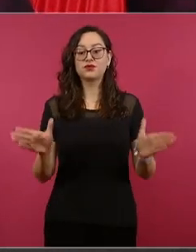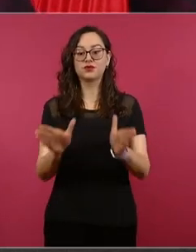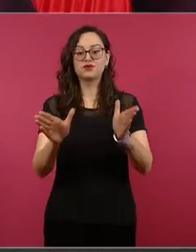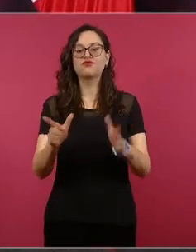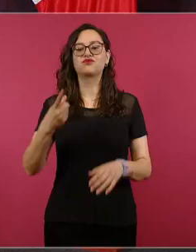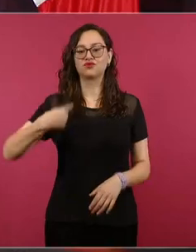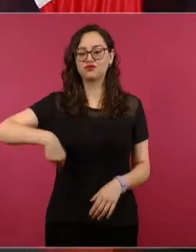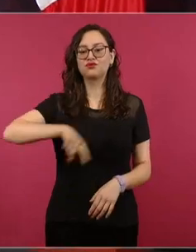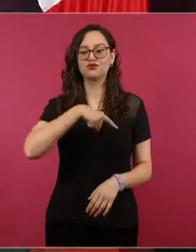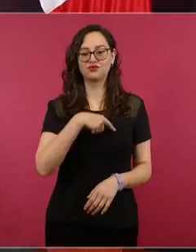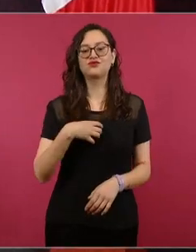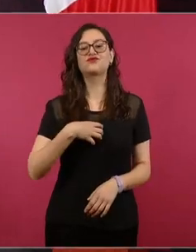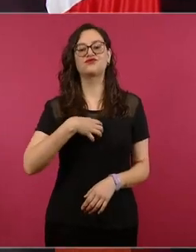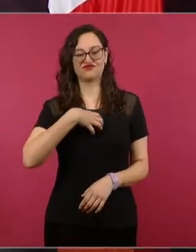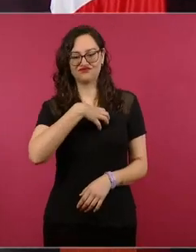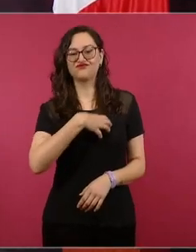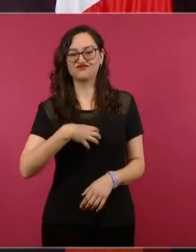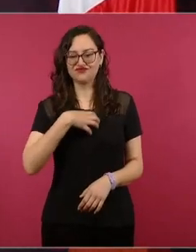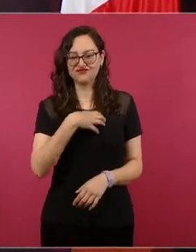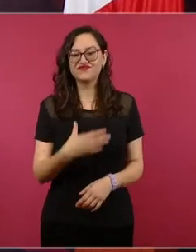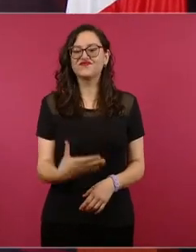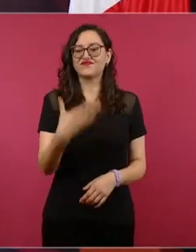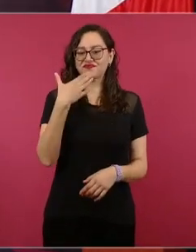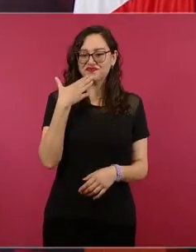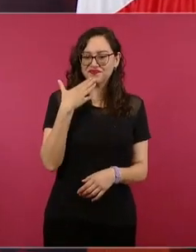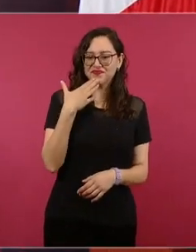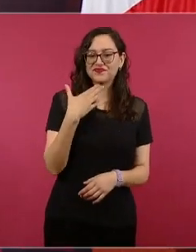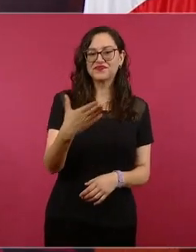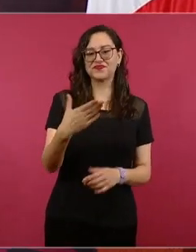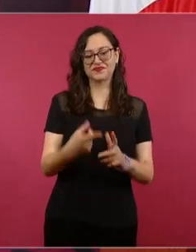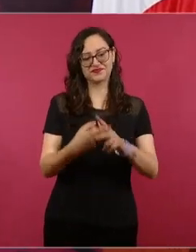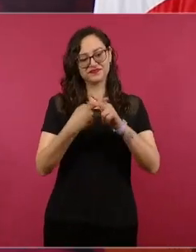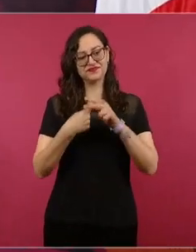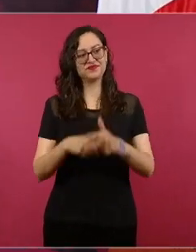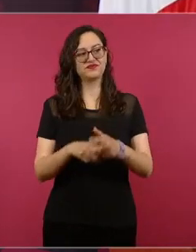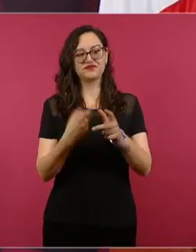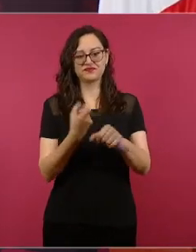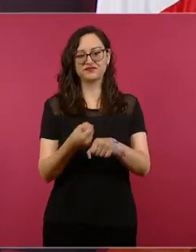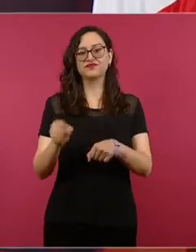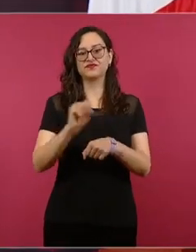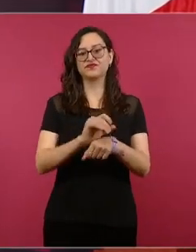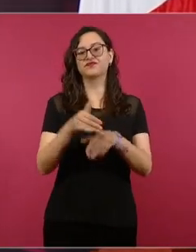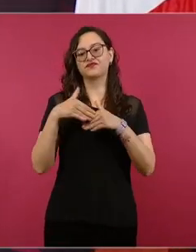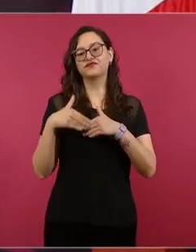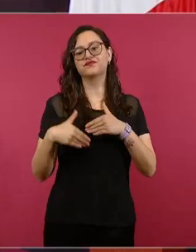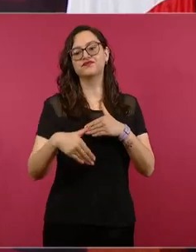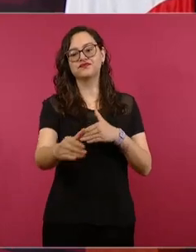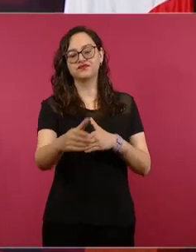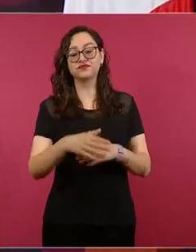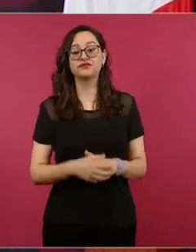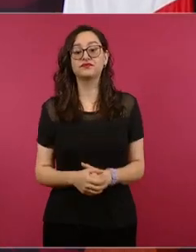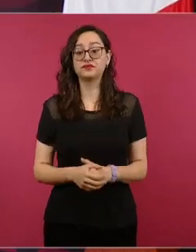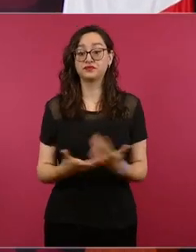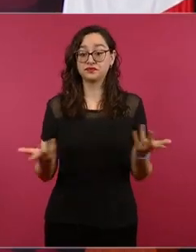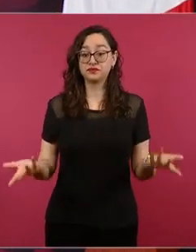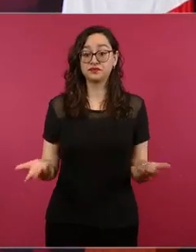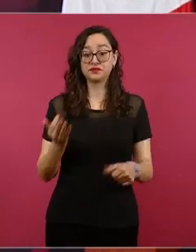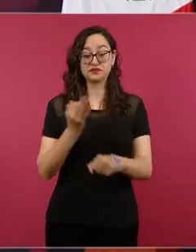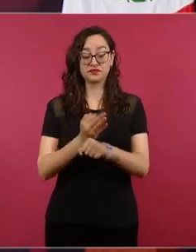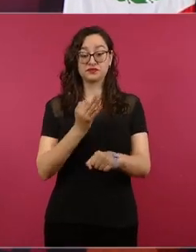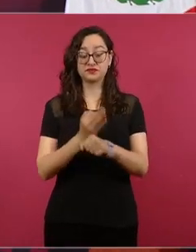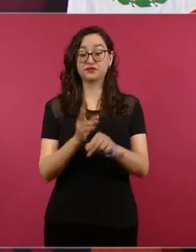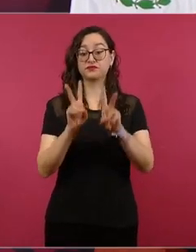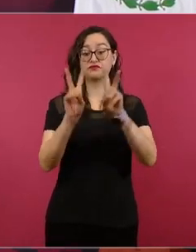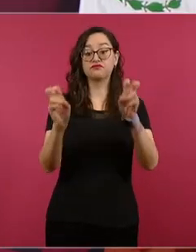a comenzar con la sección de quién es quién en los precios de